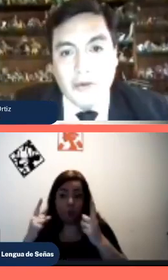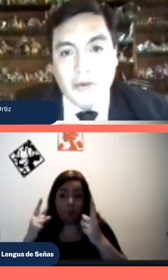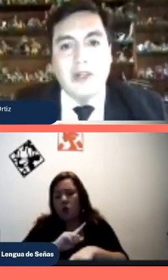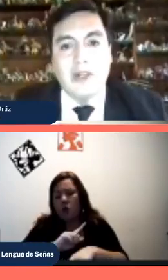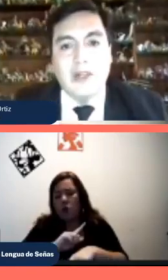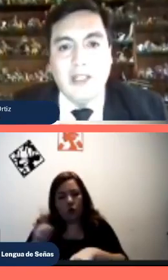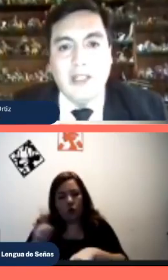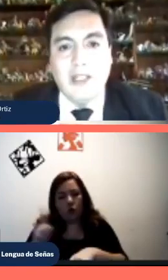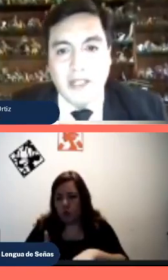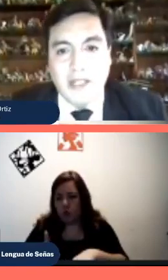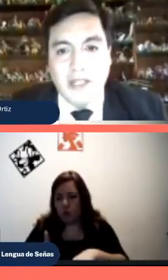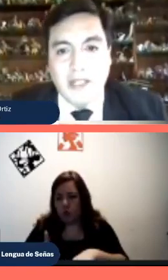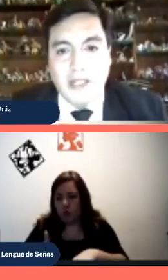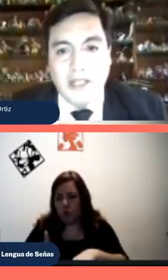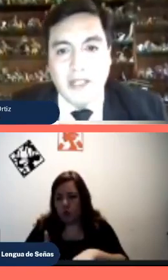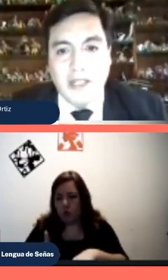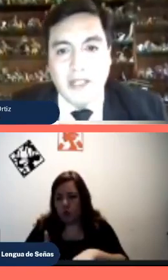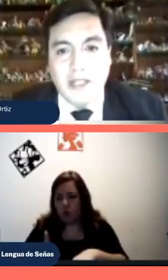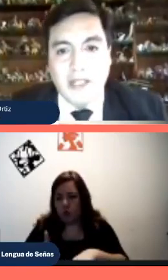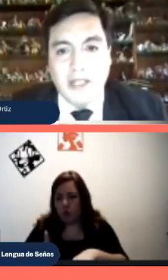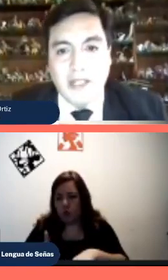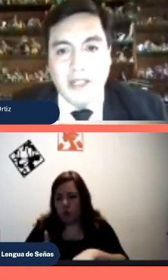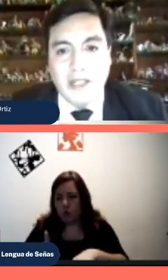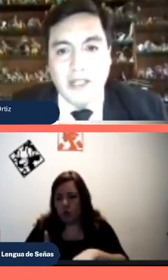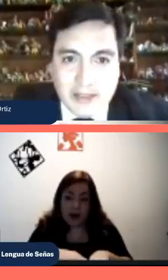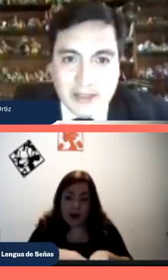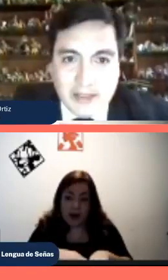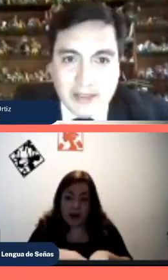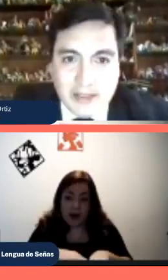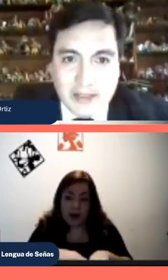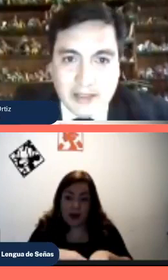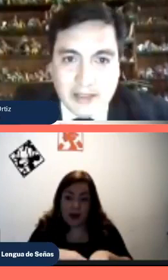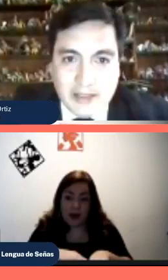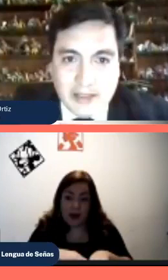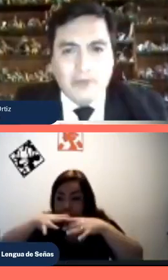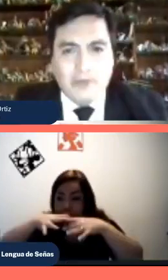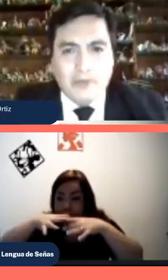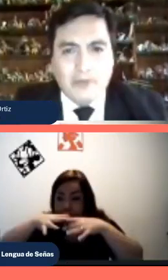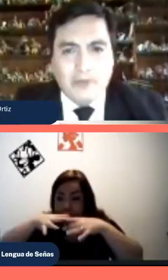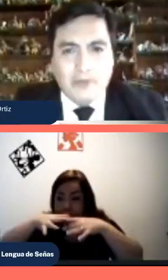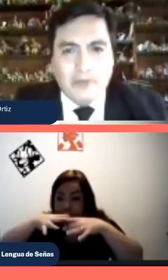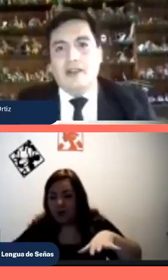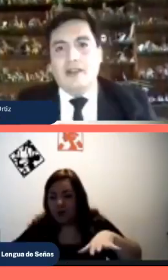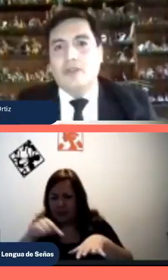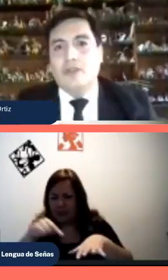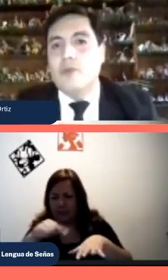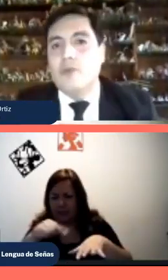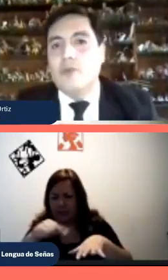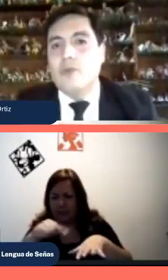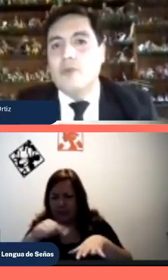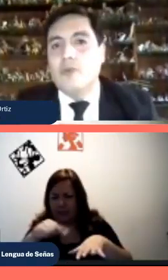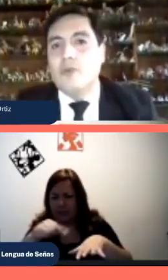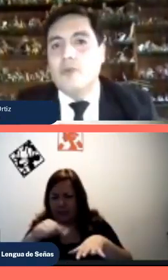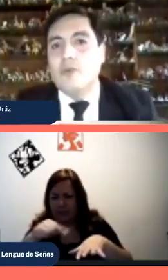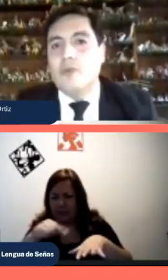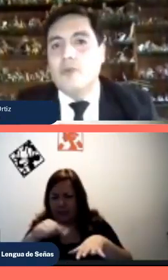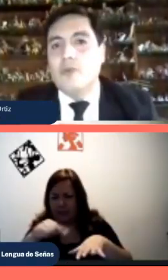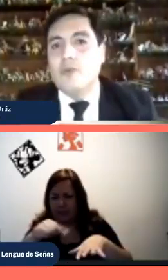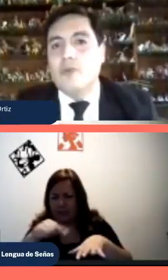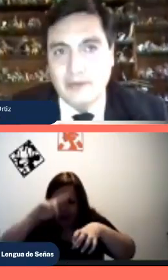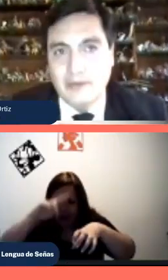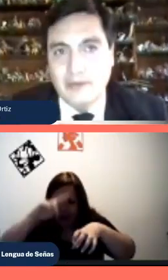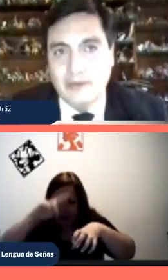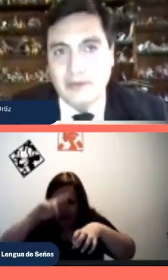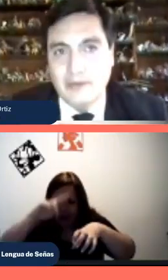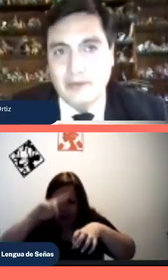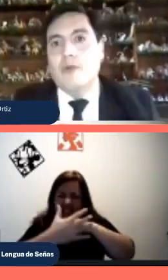que es de un reptil marino. Y es un huevo bastante extraño, de hecho aquí lo podemos ver, es un huevo de cáscara blanda.